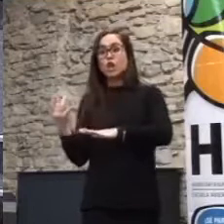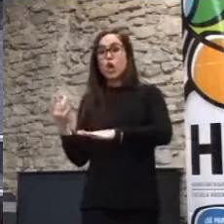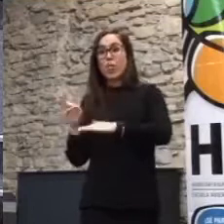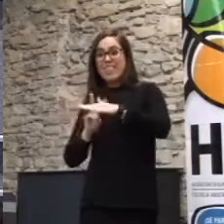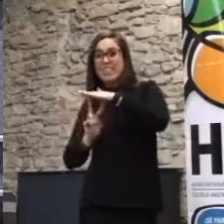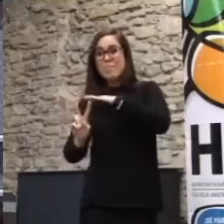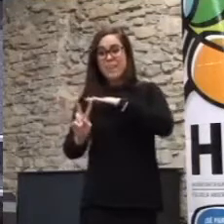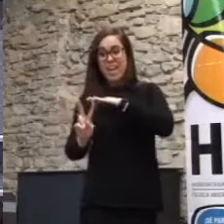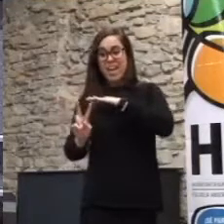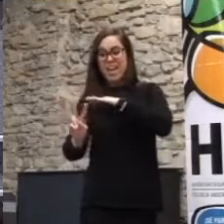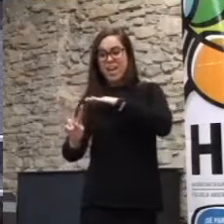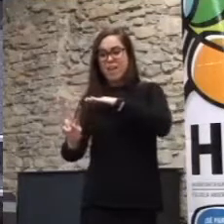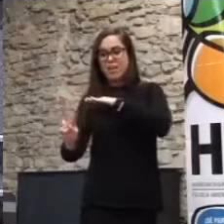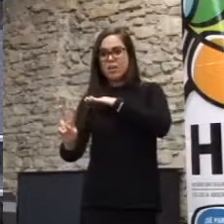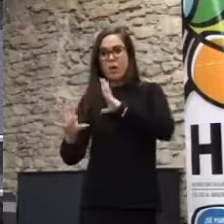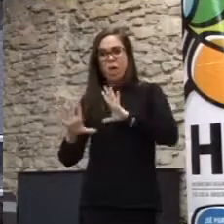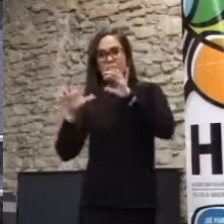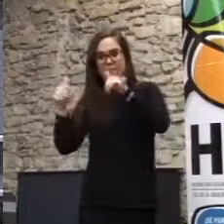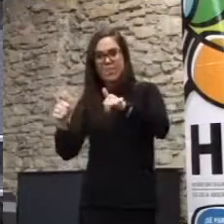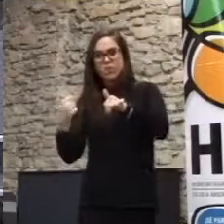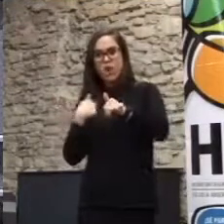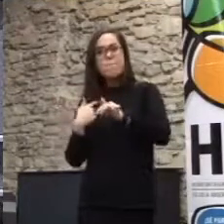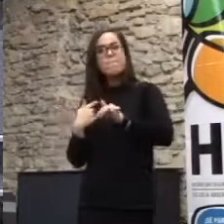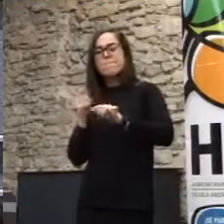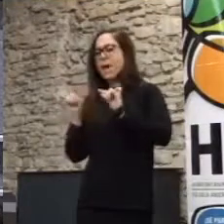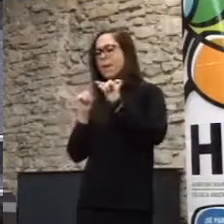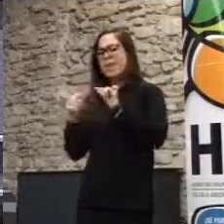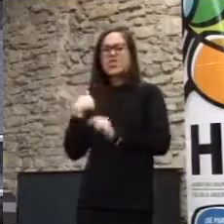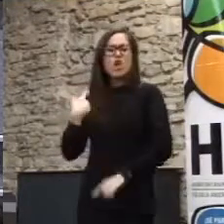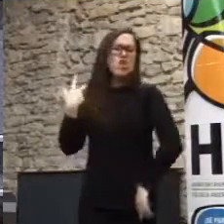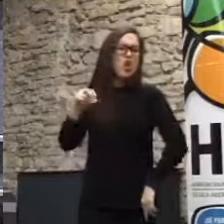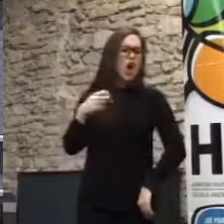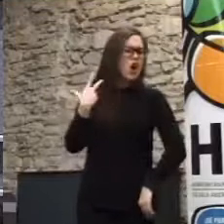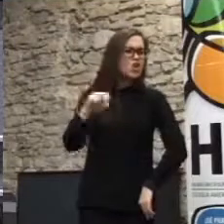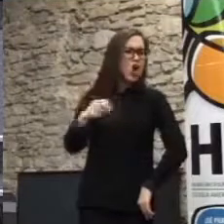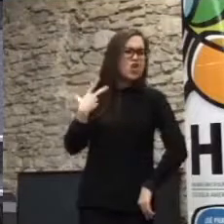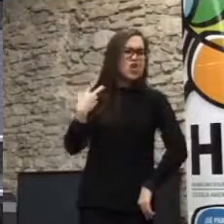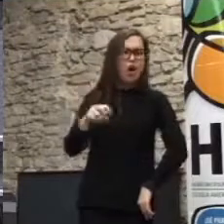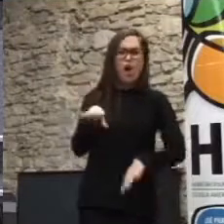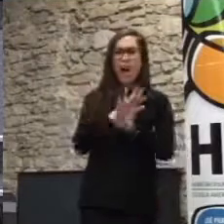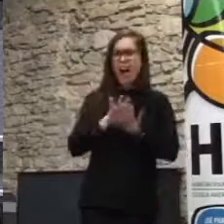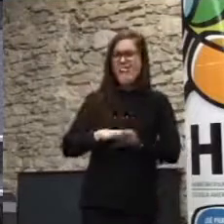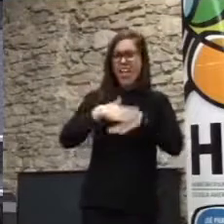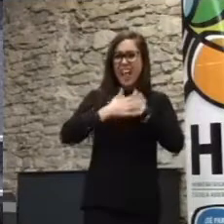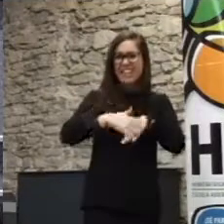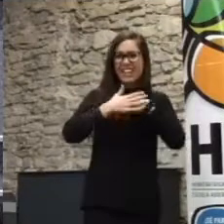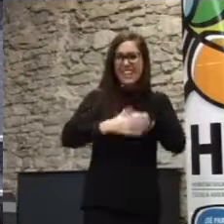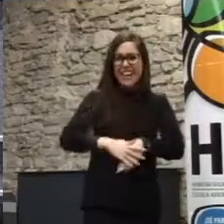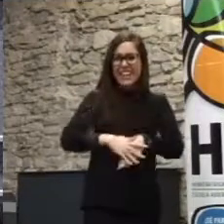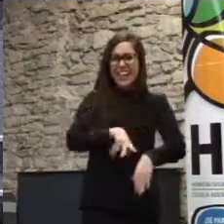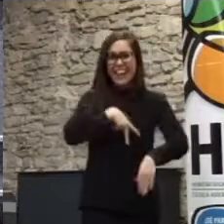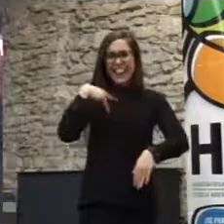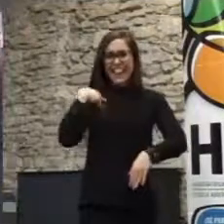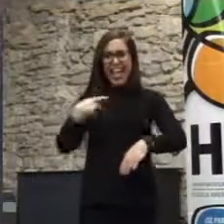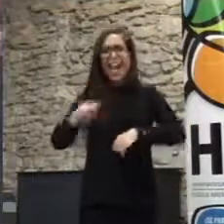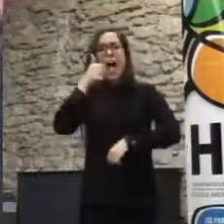el tranvía se intentó poner en la época de José Ángel Cuerda. Yo decía, no, porque nos vamos a quedar sin la calle General Álava, no vamos a poder andar por allí